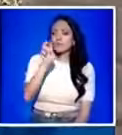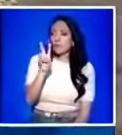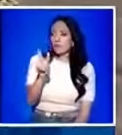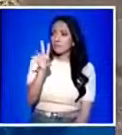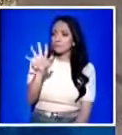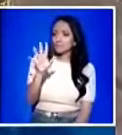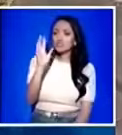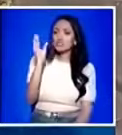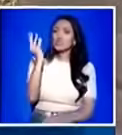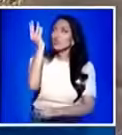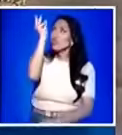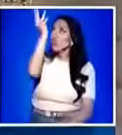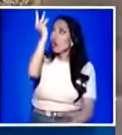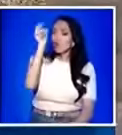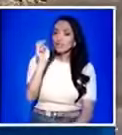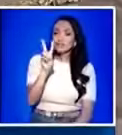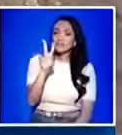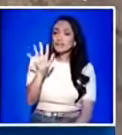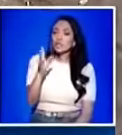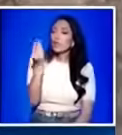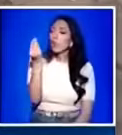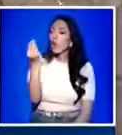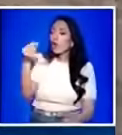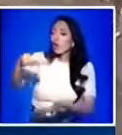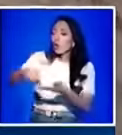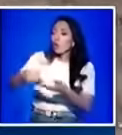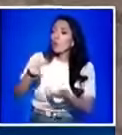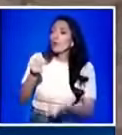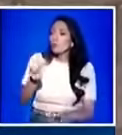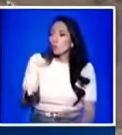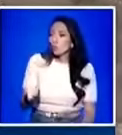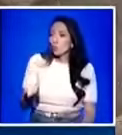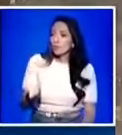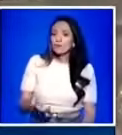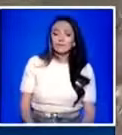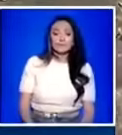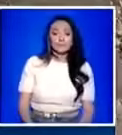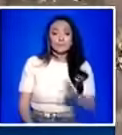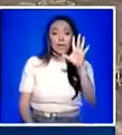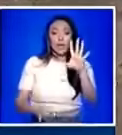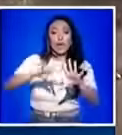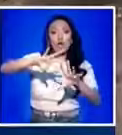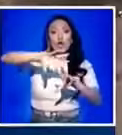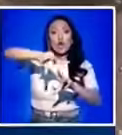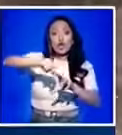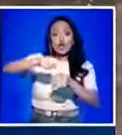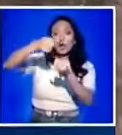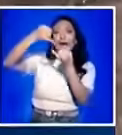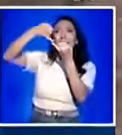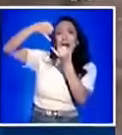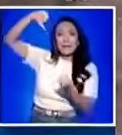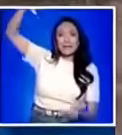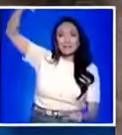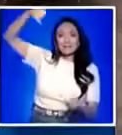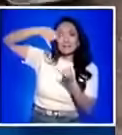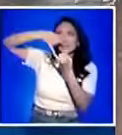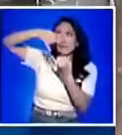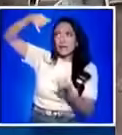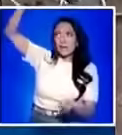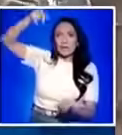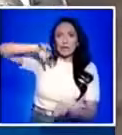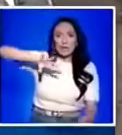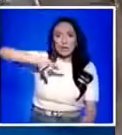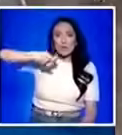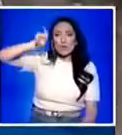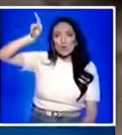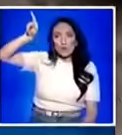25 luminarias, cuánto está invirtiendo? La sustracción es de conductores eléctricos, de luminarias,